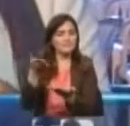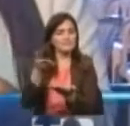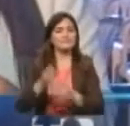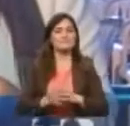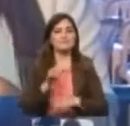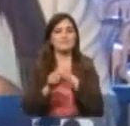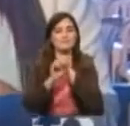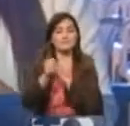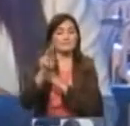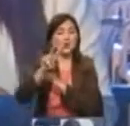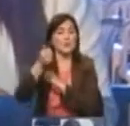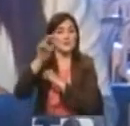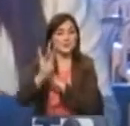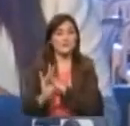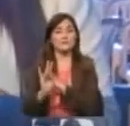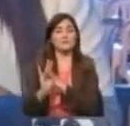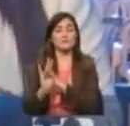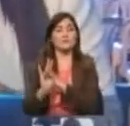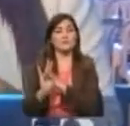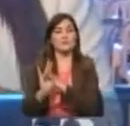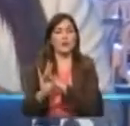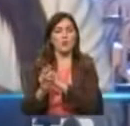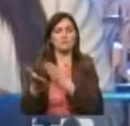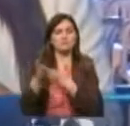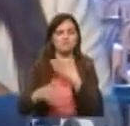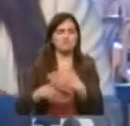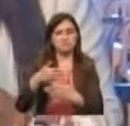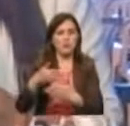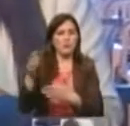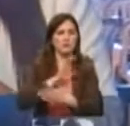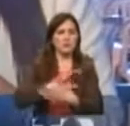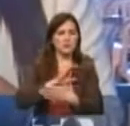edición 2017 no fue una sesión alterna o simultánea a la